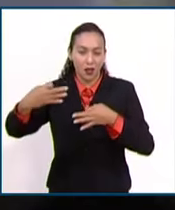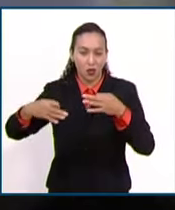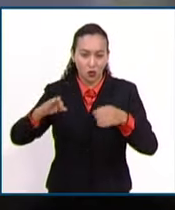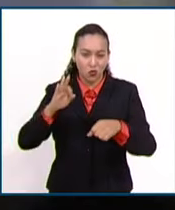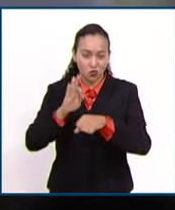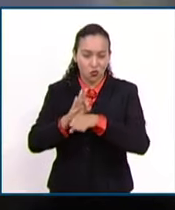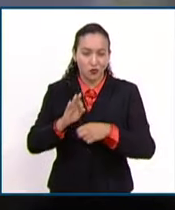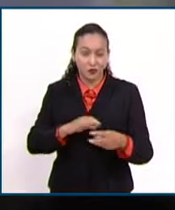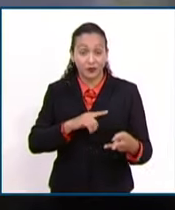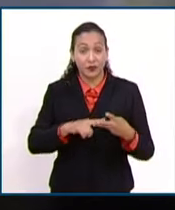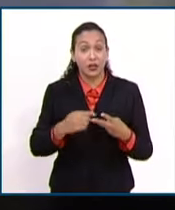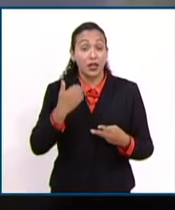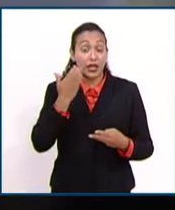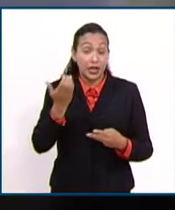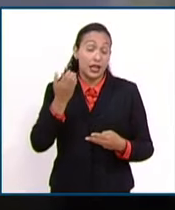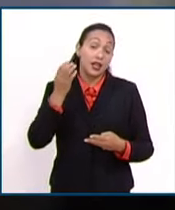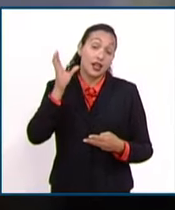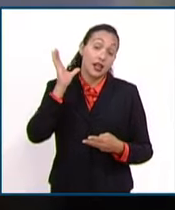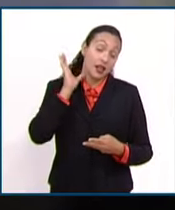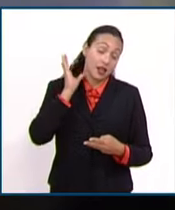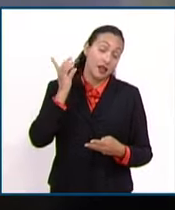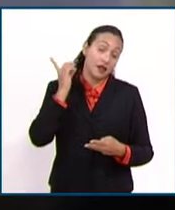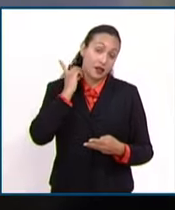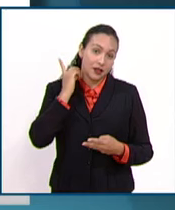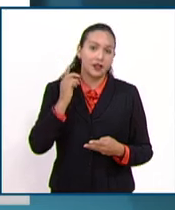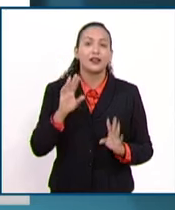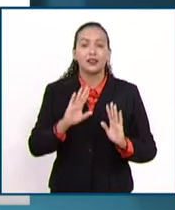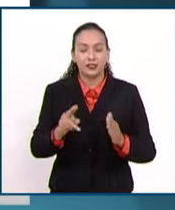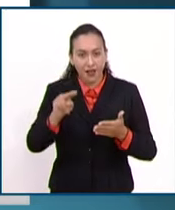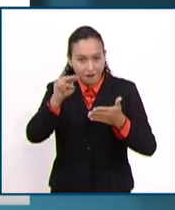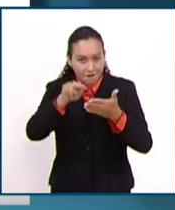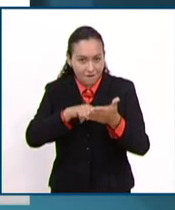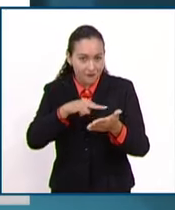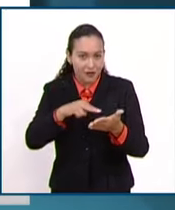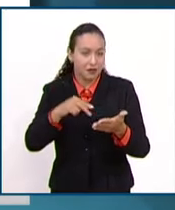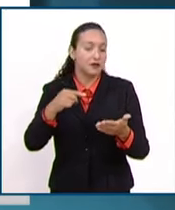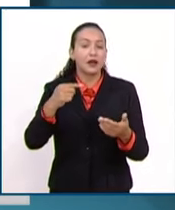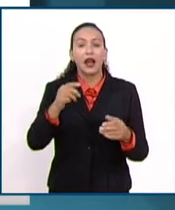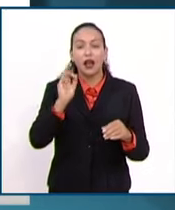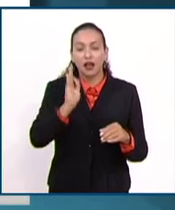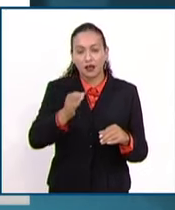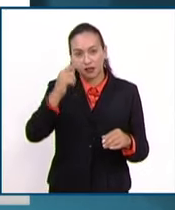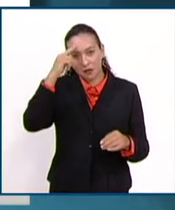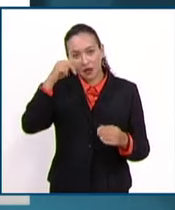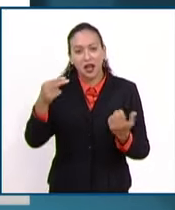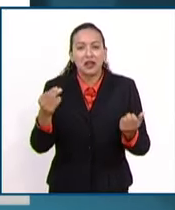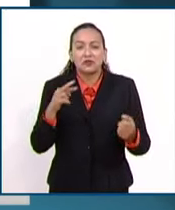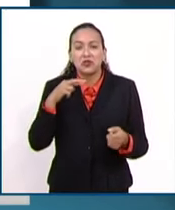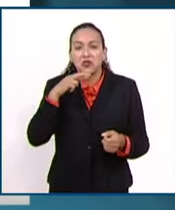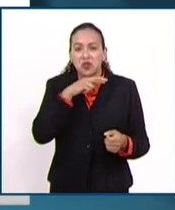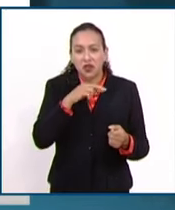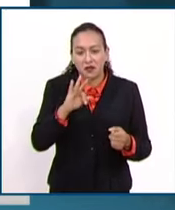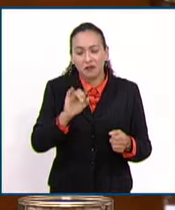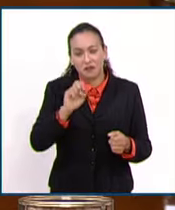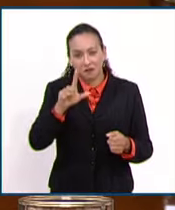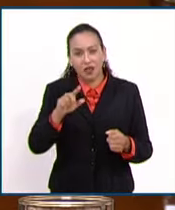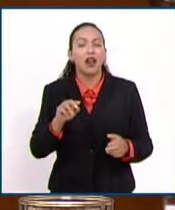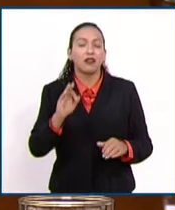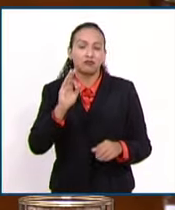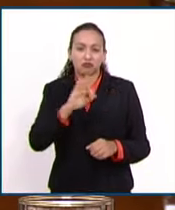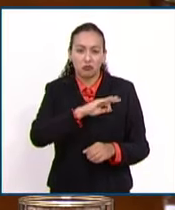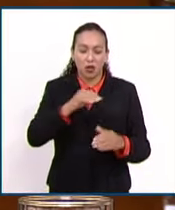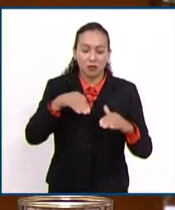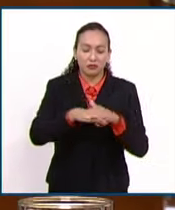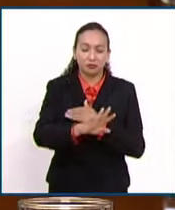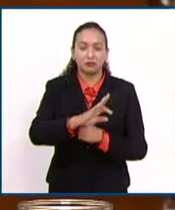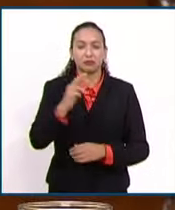buscan que la Cámara de Diputados adopte la firma electrónica certificada del Poder Judicial de la Federación, FIREL. Porque entre